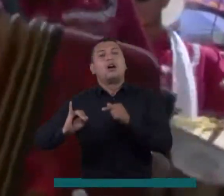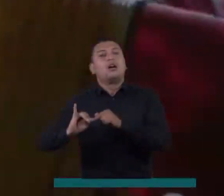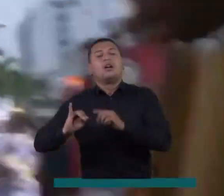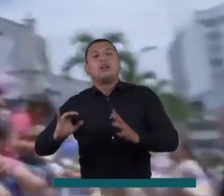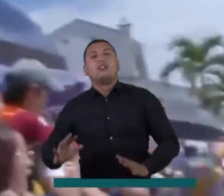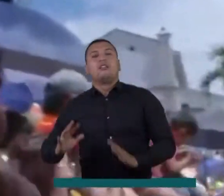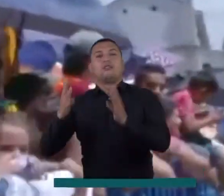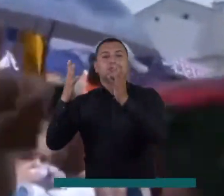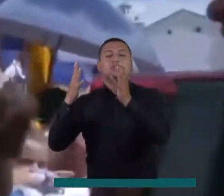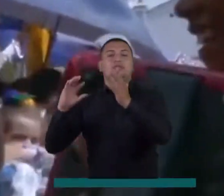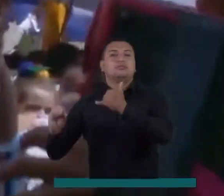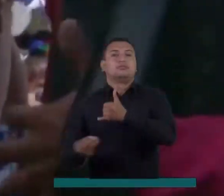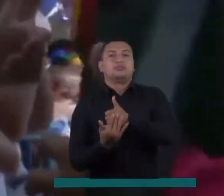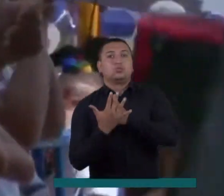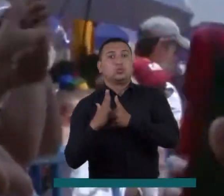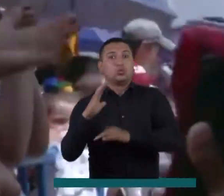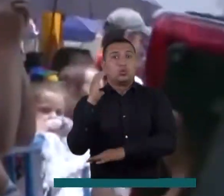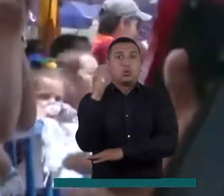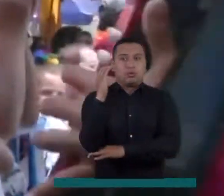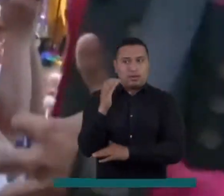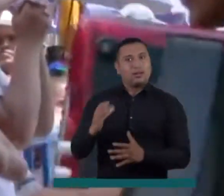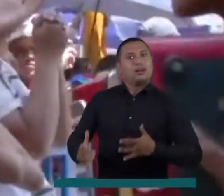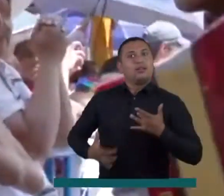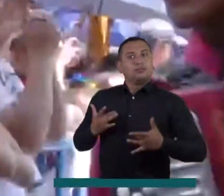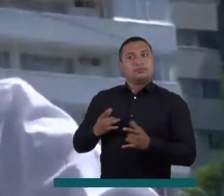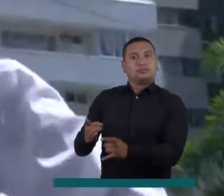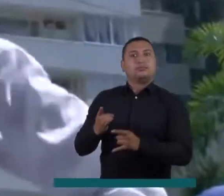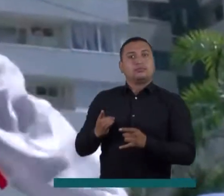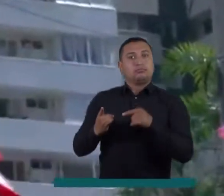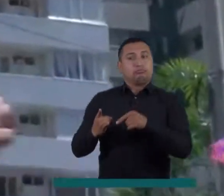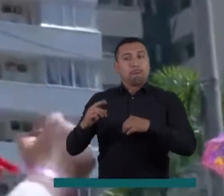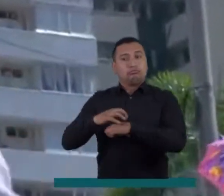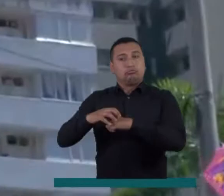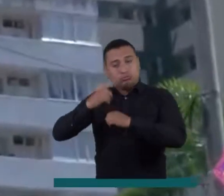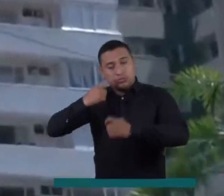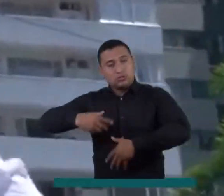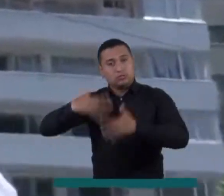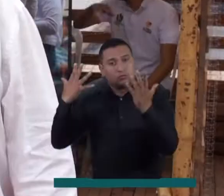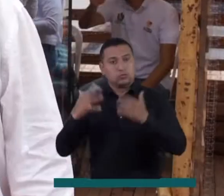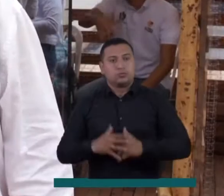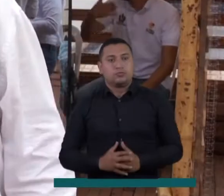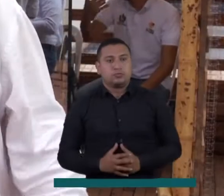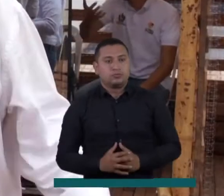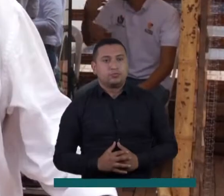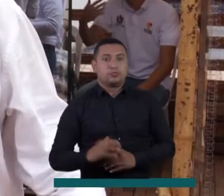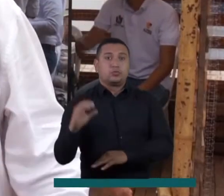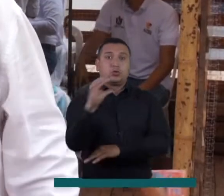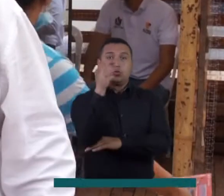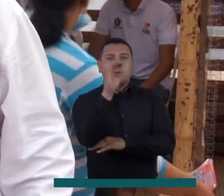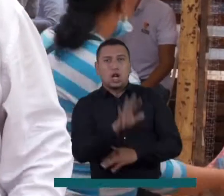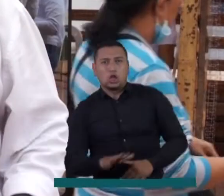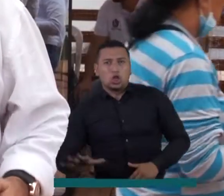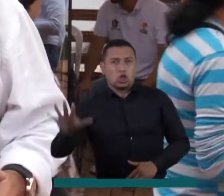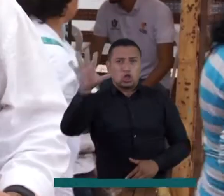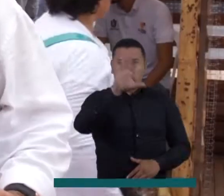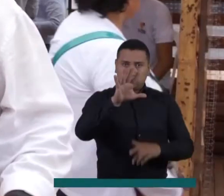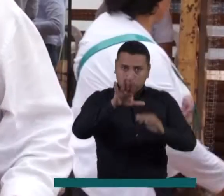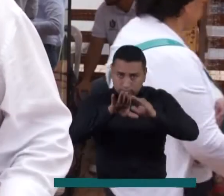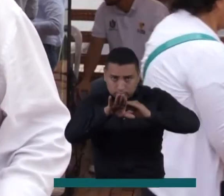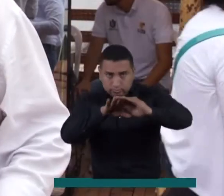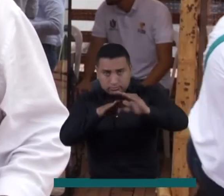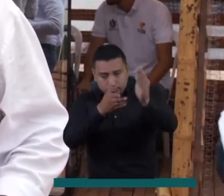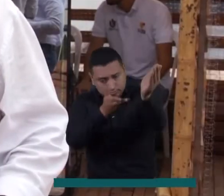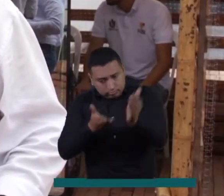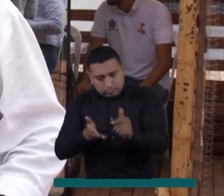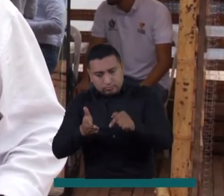Festival Folclórico Colombiano, una de las fiestas más representativas del Tolima. Toda Colombia está invitada para